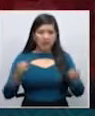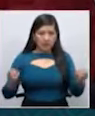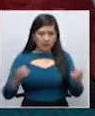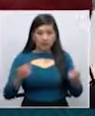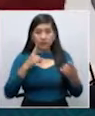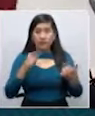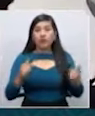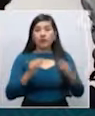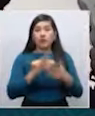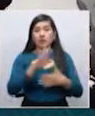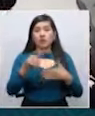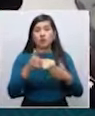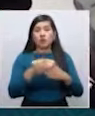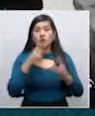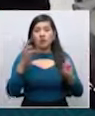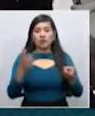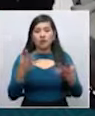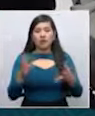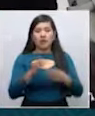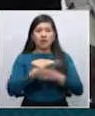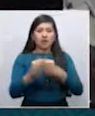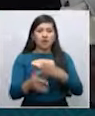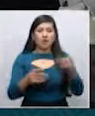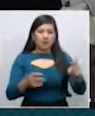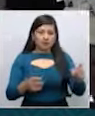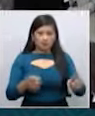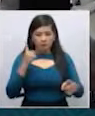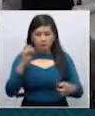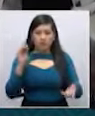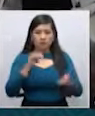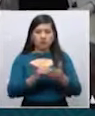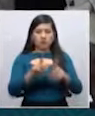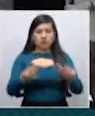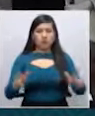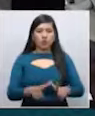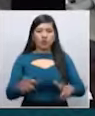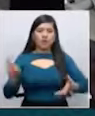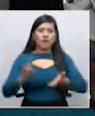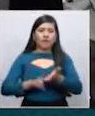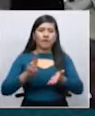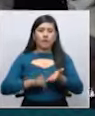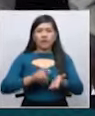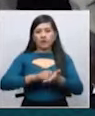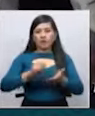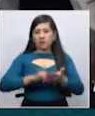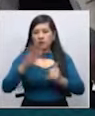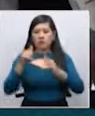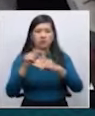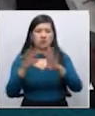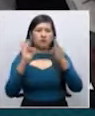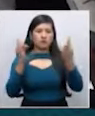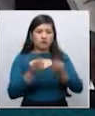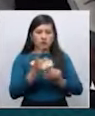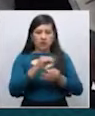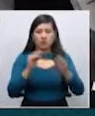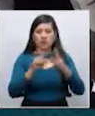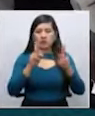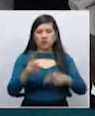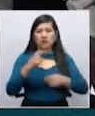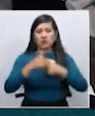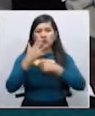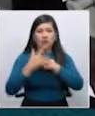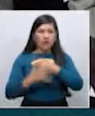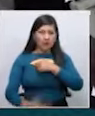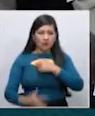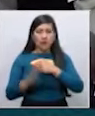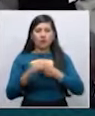pues dé su culminación y también se puedan cumplir todos los puntos que han firmado las familias dolientes, los heridos del